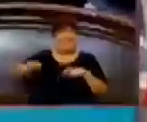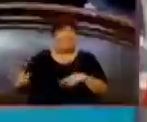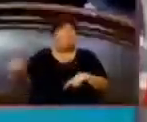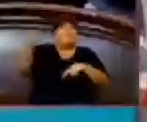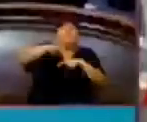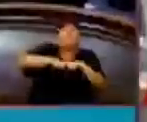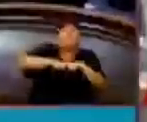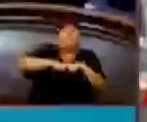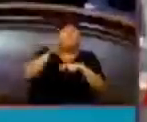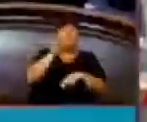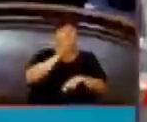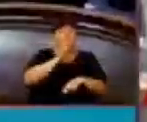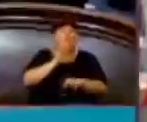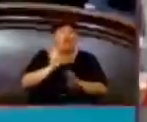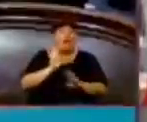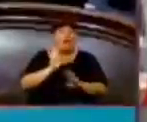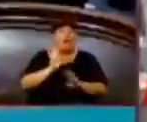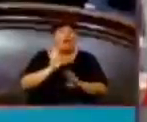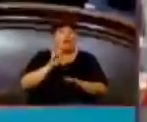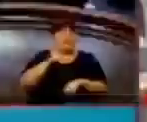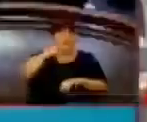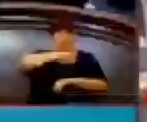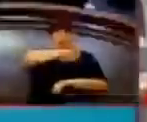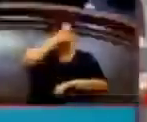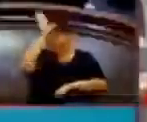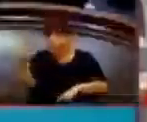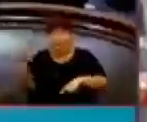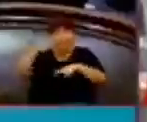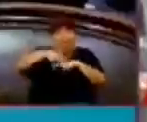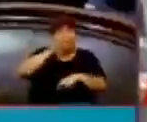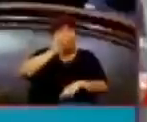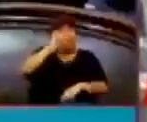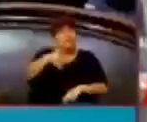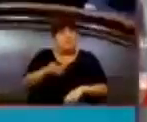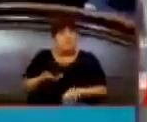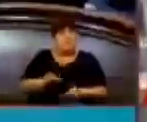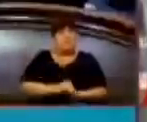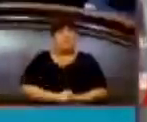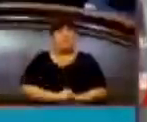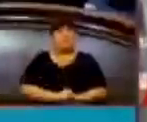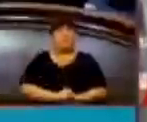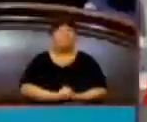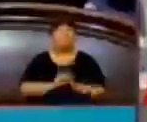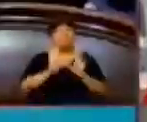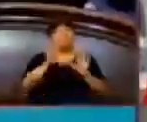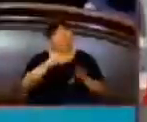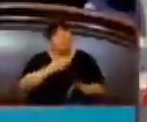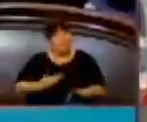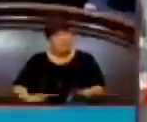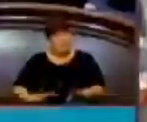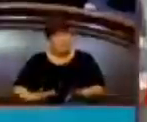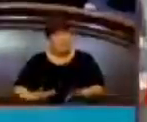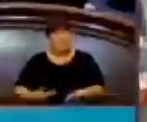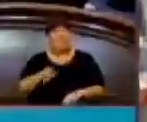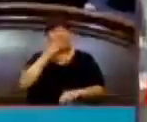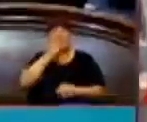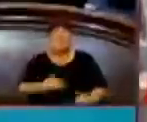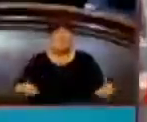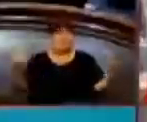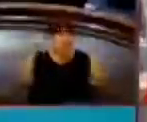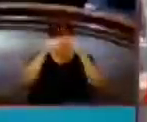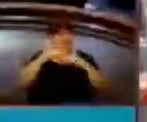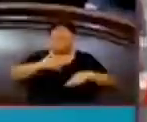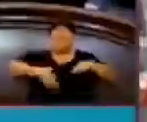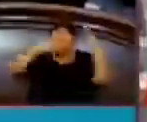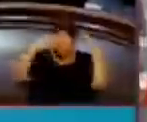la misma cosa son los grupos. Hay grupos de personas. Obviamente, el jefe es... En la UIA, Funes de